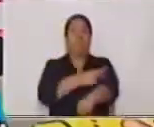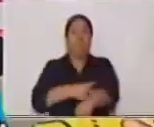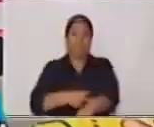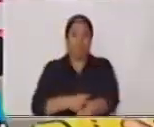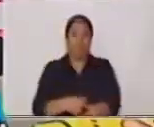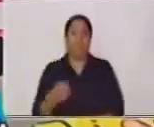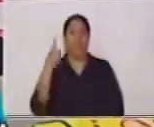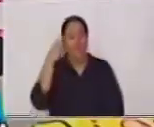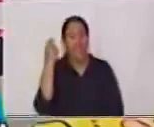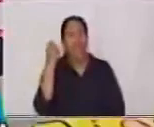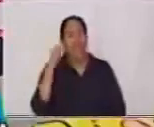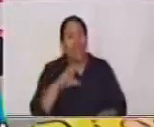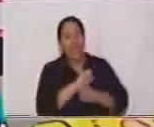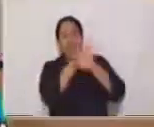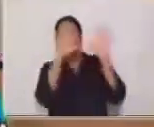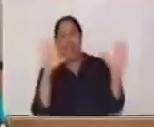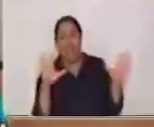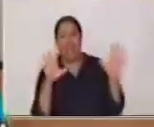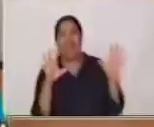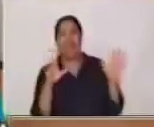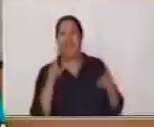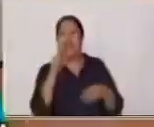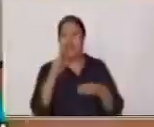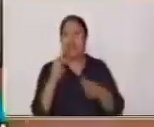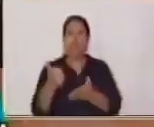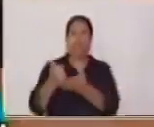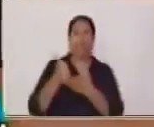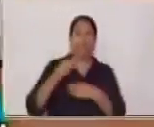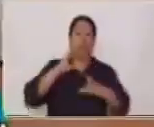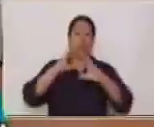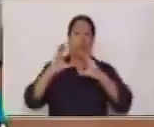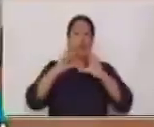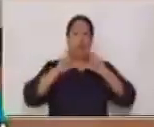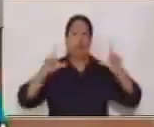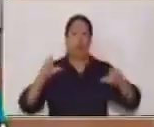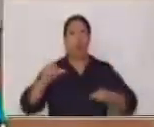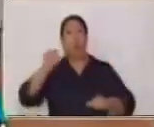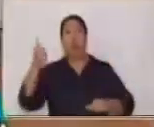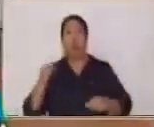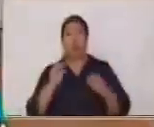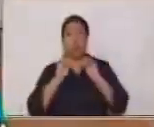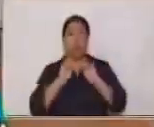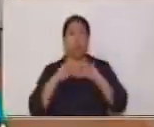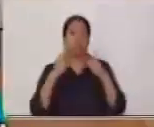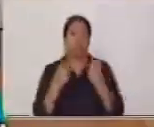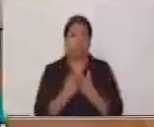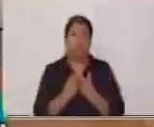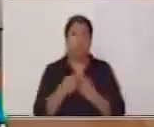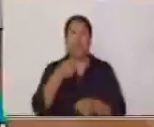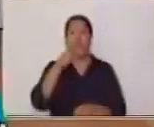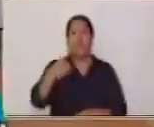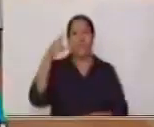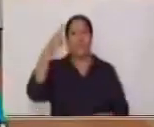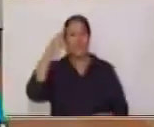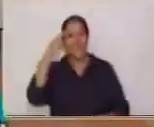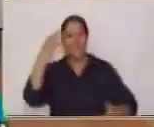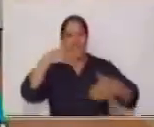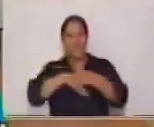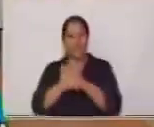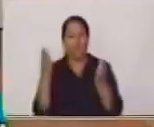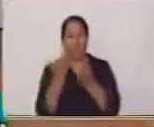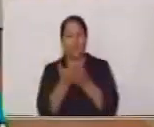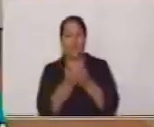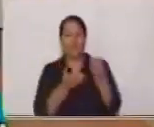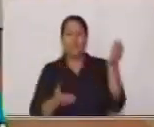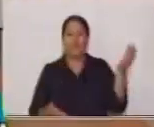interpretar. Eso te ayudará tanto en la clase de comunicación y lenguaje como en las demás áreas. Ten presente guardar todos tus trabajos y ejercicios en